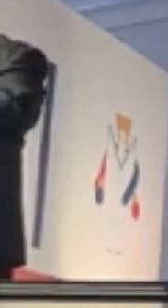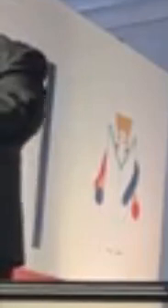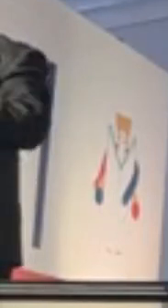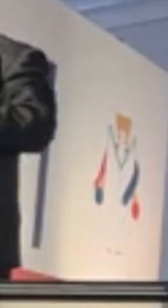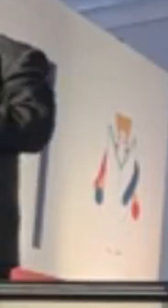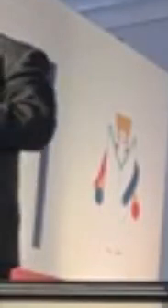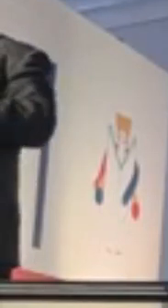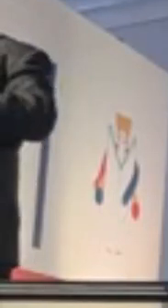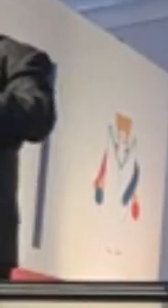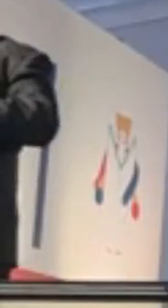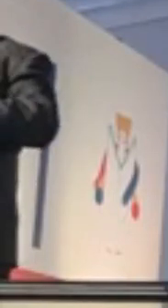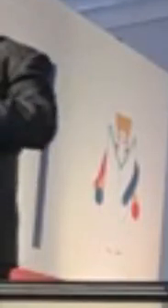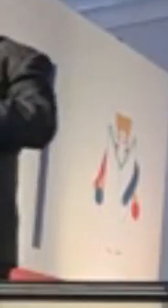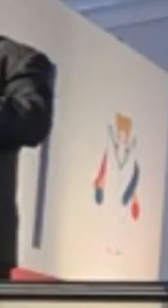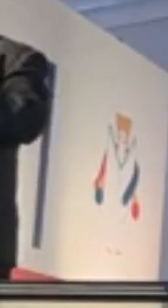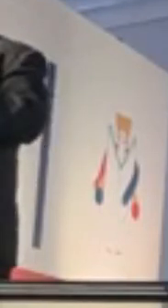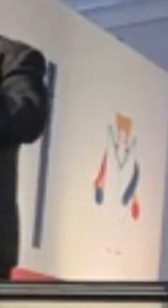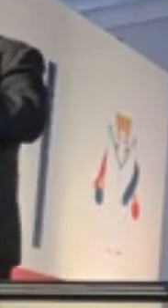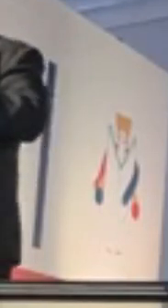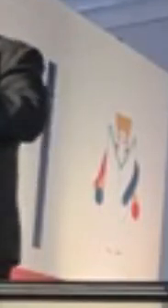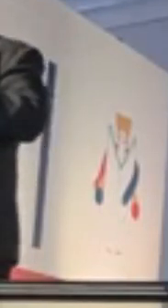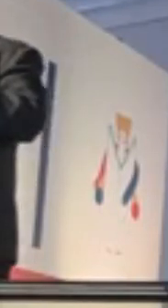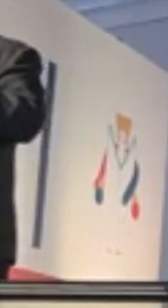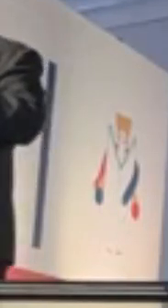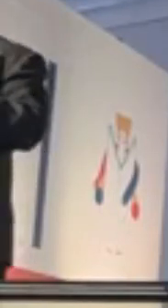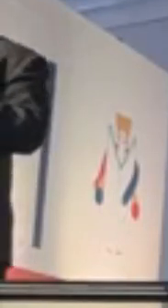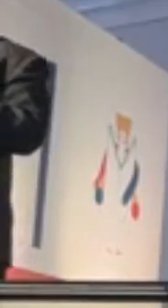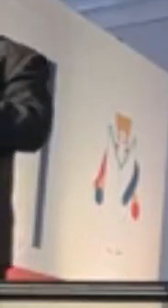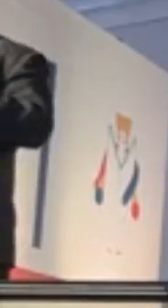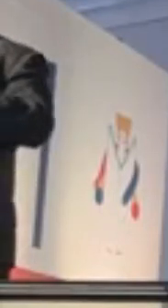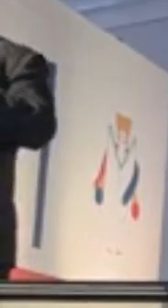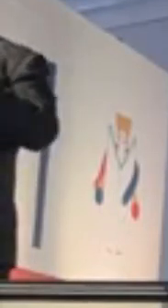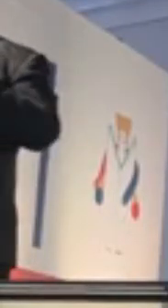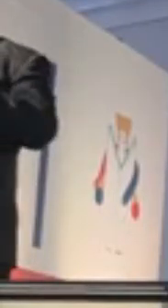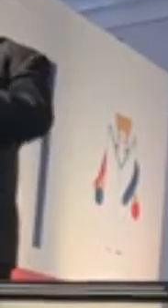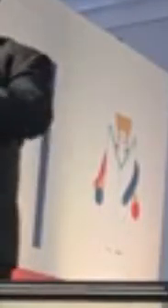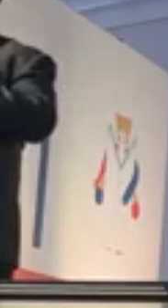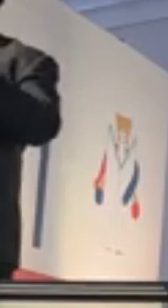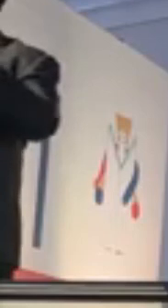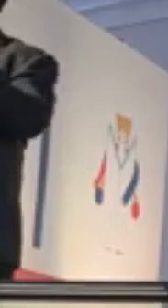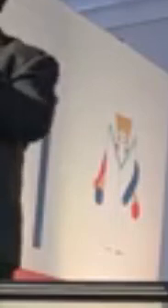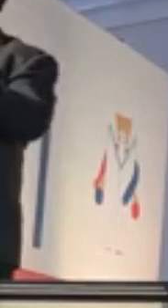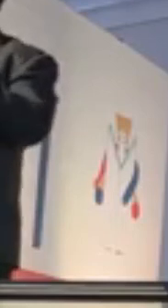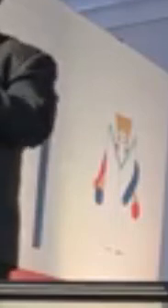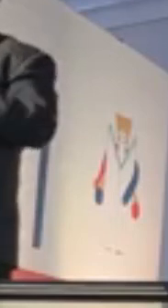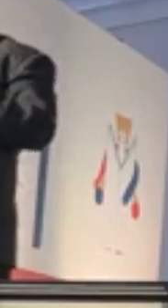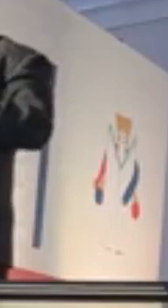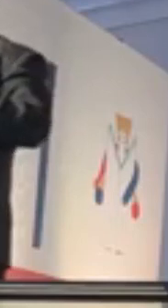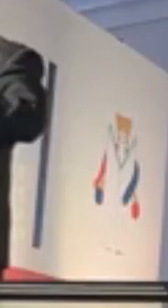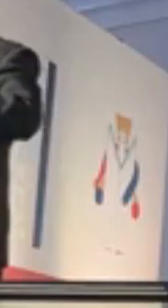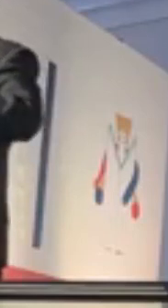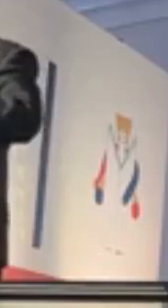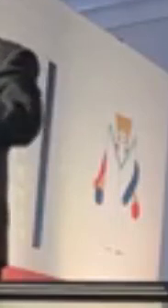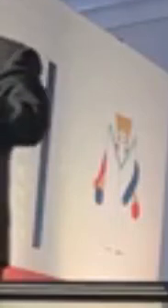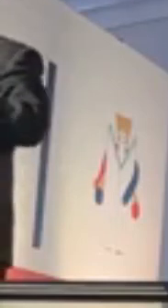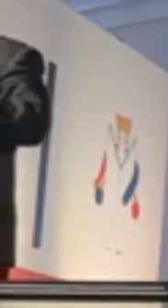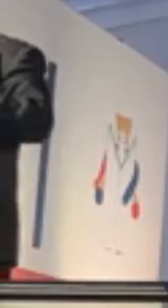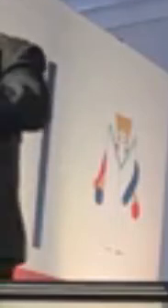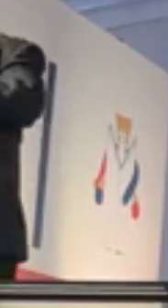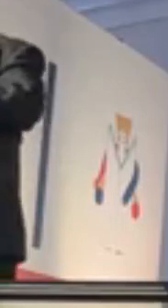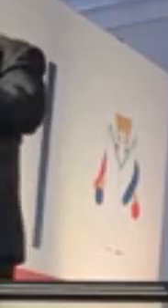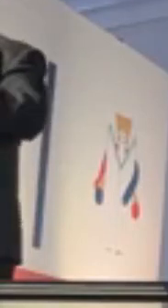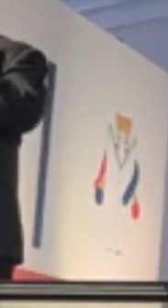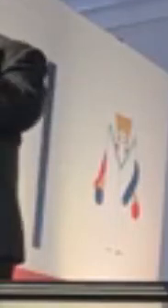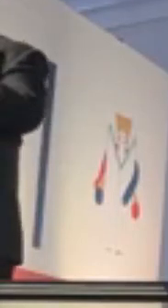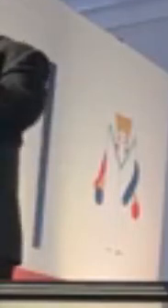dique de contención a sus intereses en la región. Y por eso era tan importante intervenir y frenar, ¿no?, de cualquiera